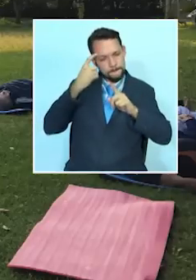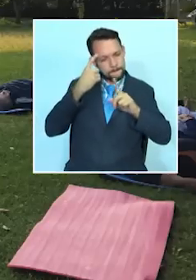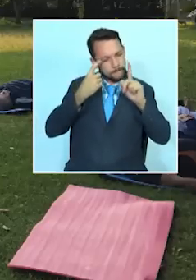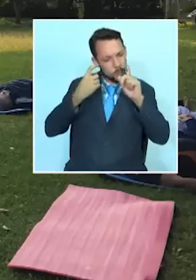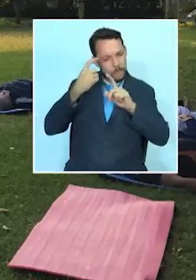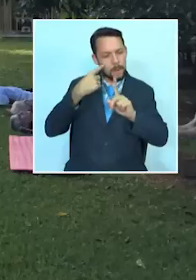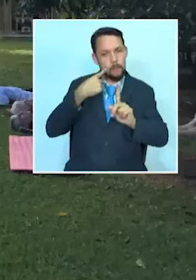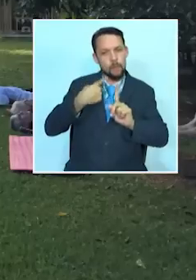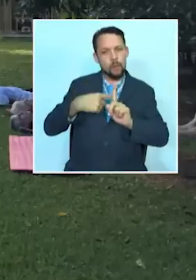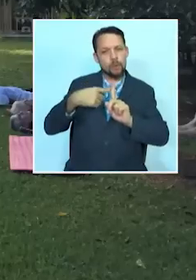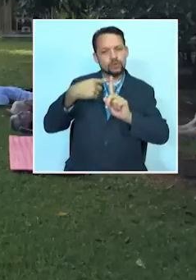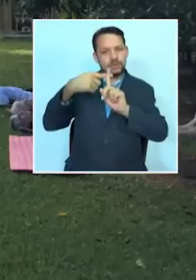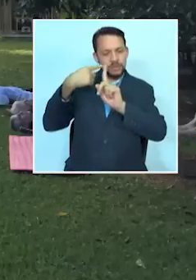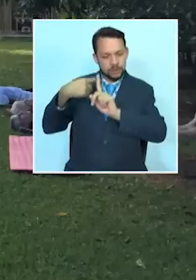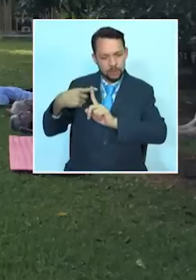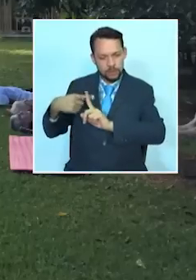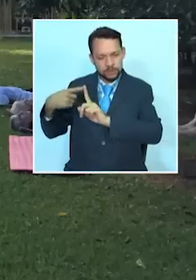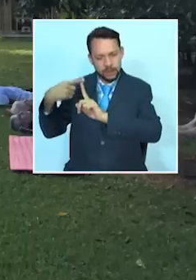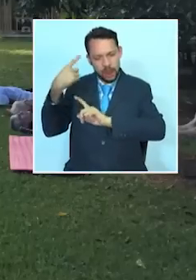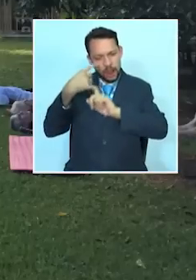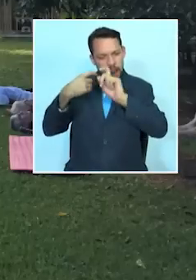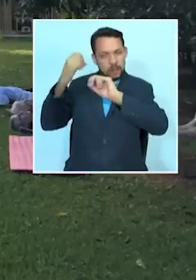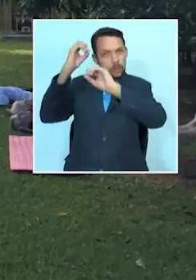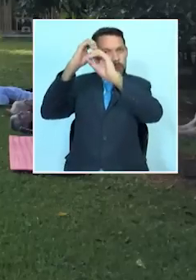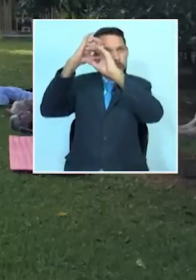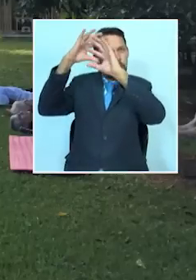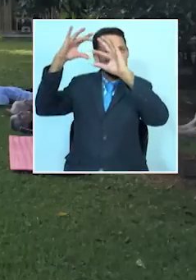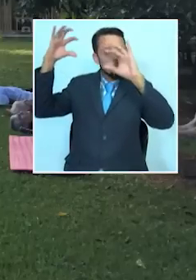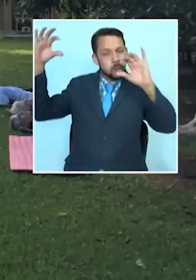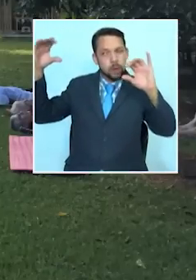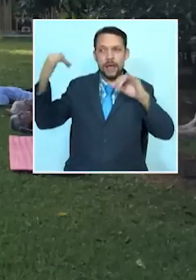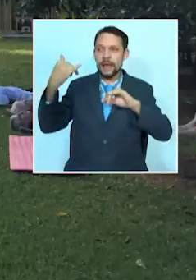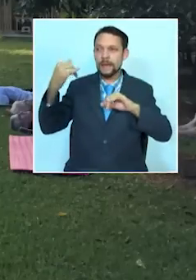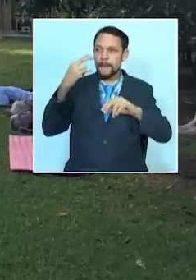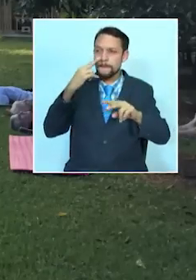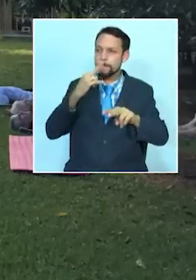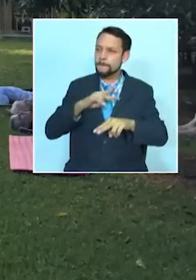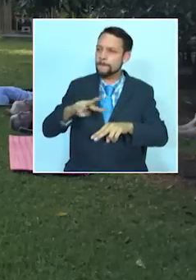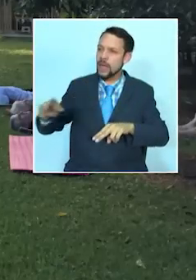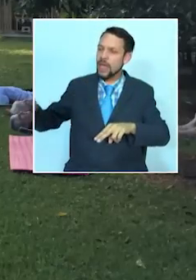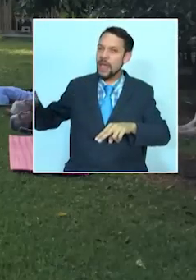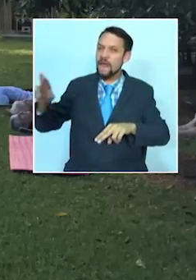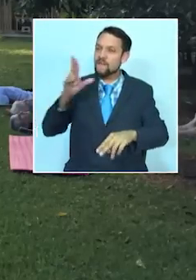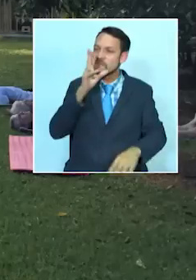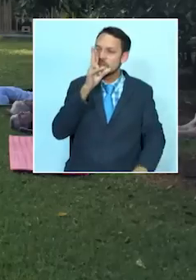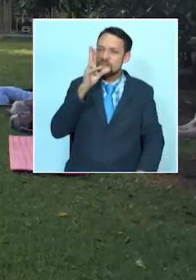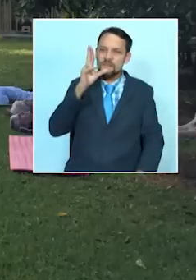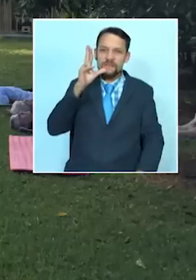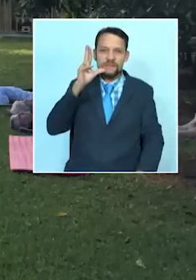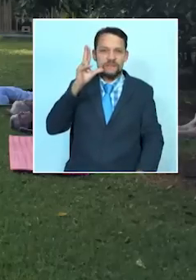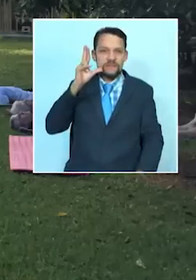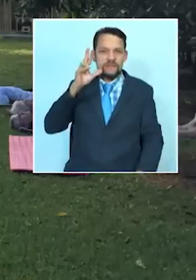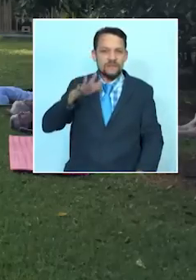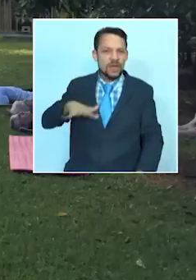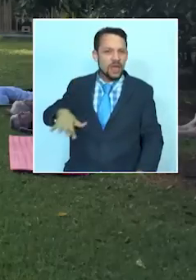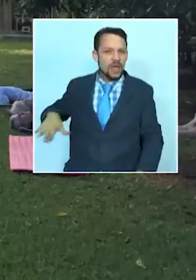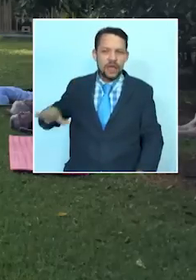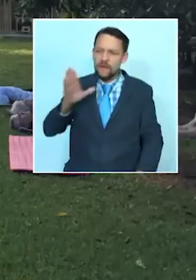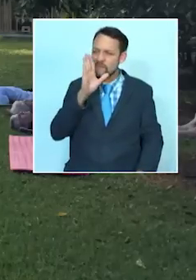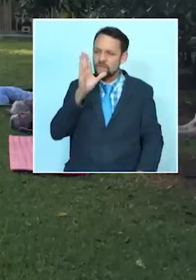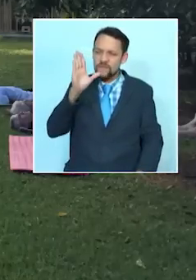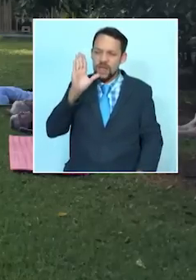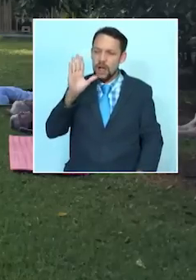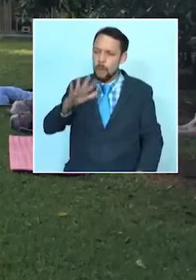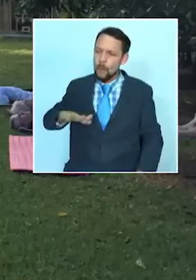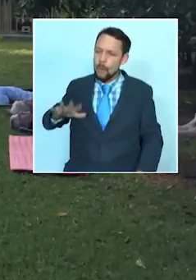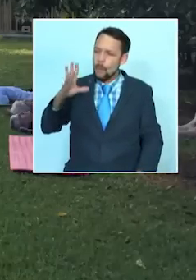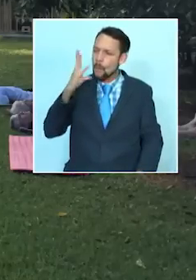fincas hermosísimas con esos paisajes culturales cafeteros de nuestra geografía regional y en la mañana